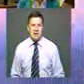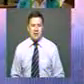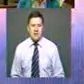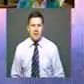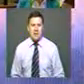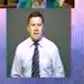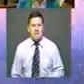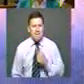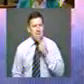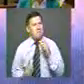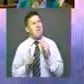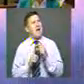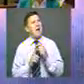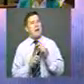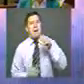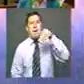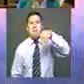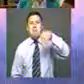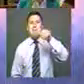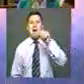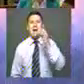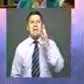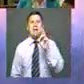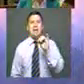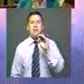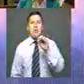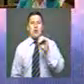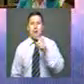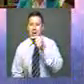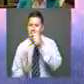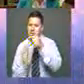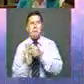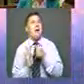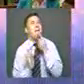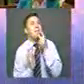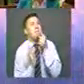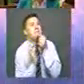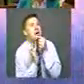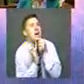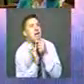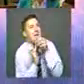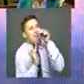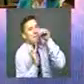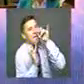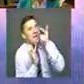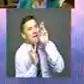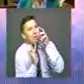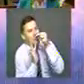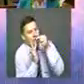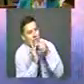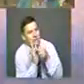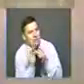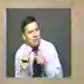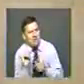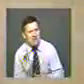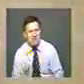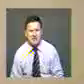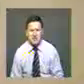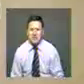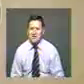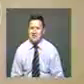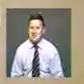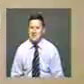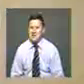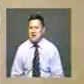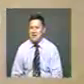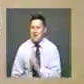la palabra matrimonio lo que defienda a la pareja del mismo sexo, pues eso es una forma